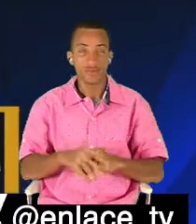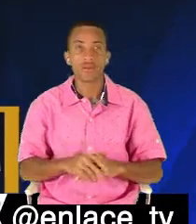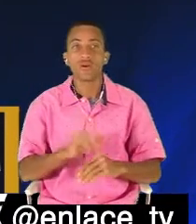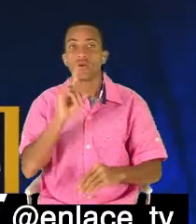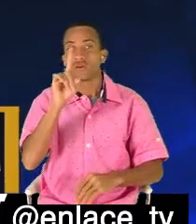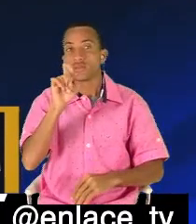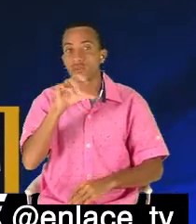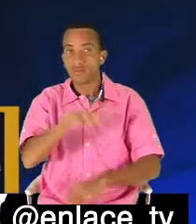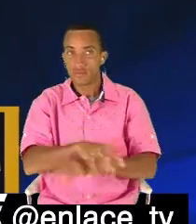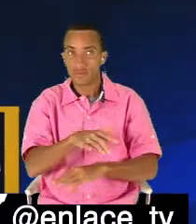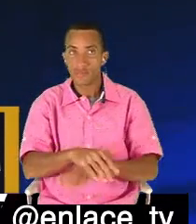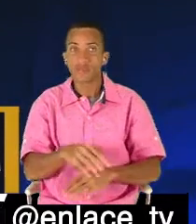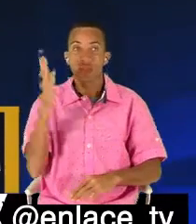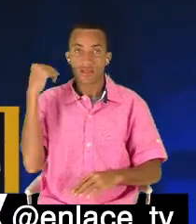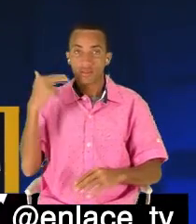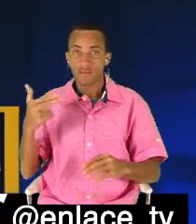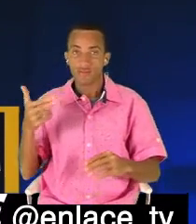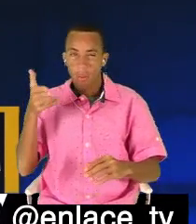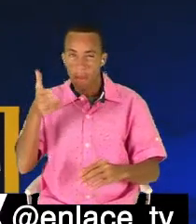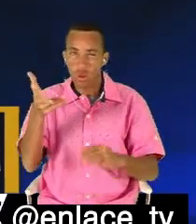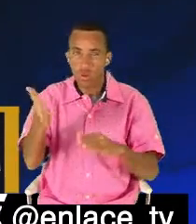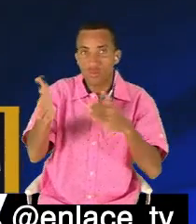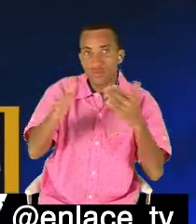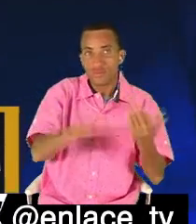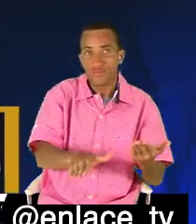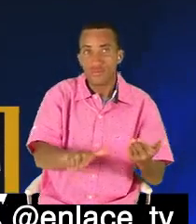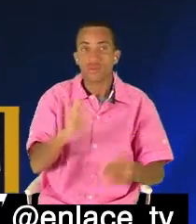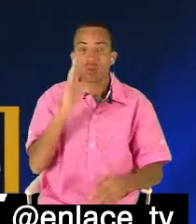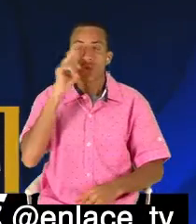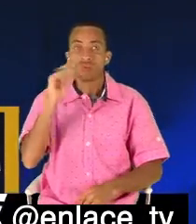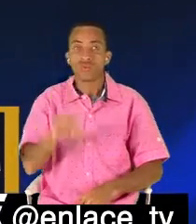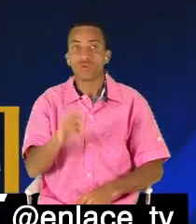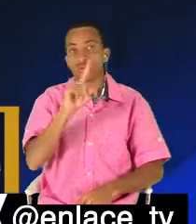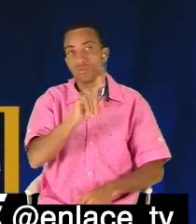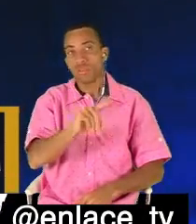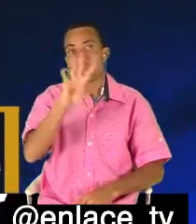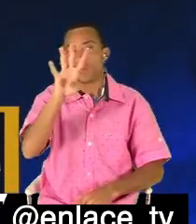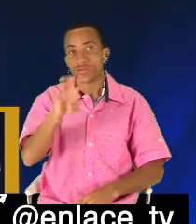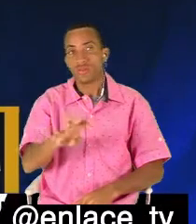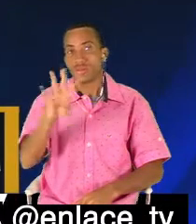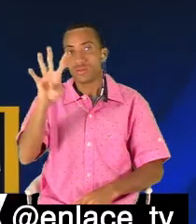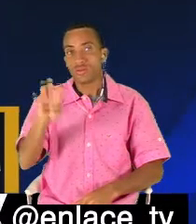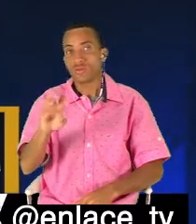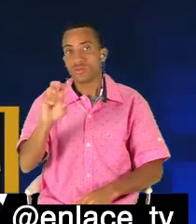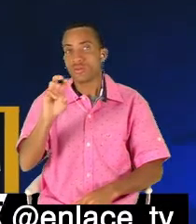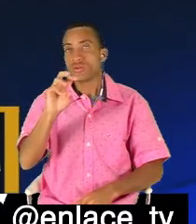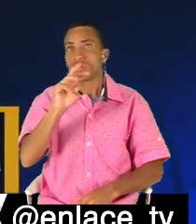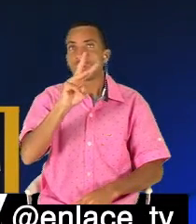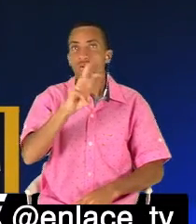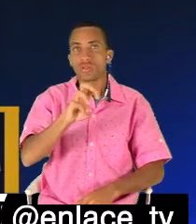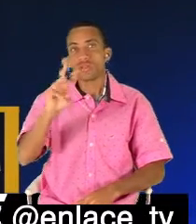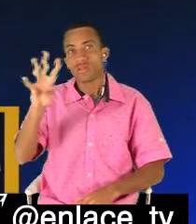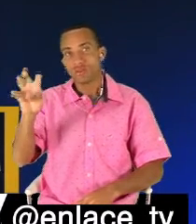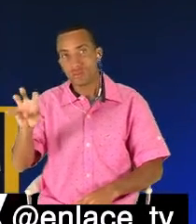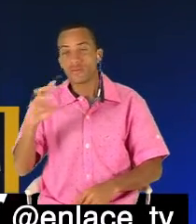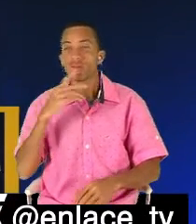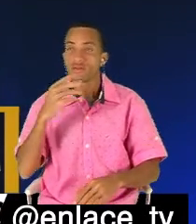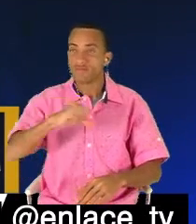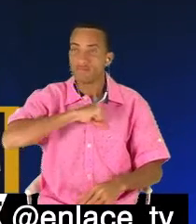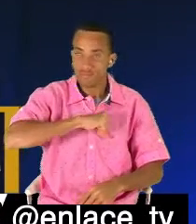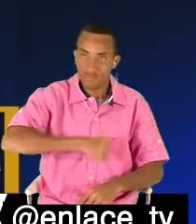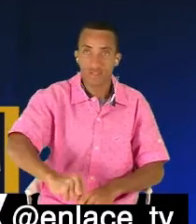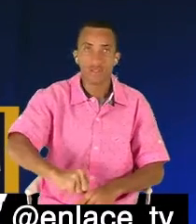de la UP, fue asesinado por los paramilitares en junio de 1989. Higuita se destacó por ser un ferviente defensor de los derechos de los trabajadores a